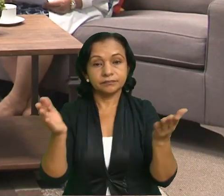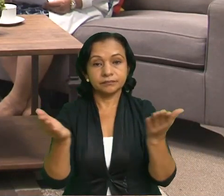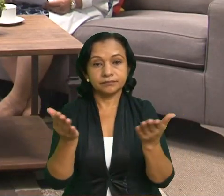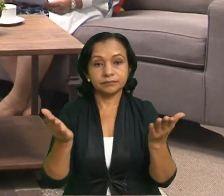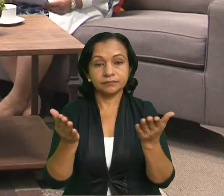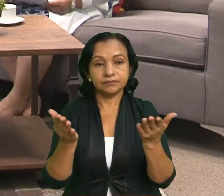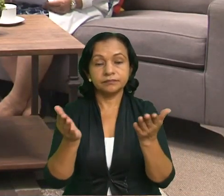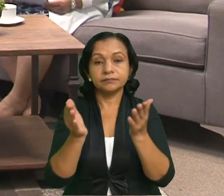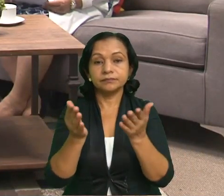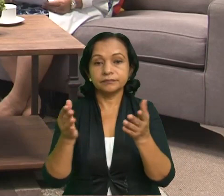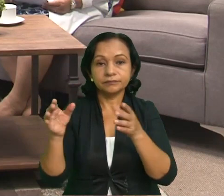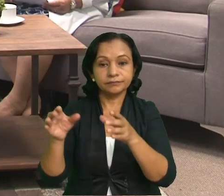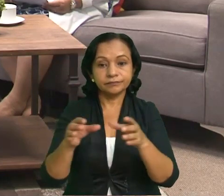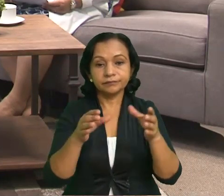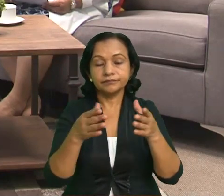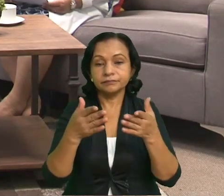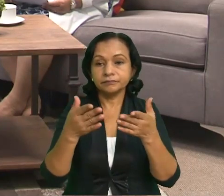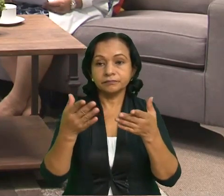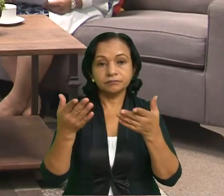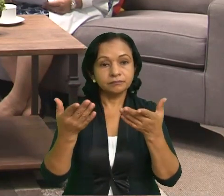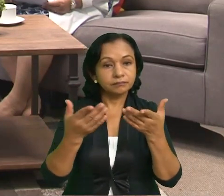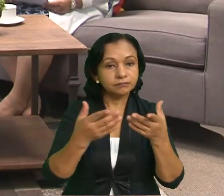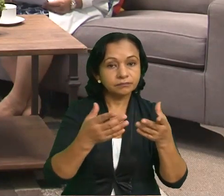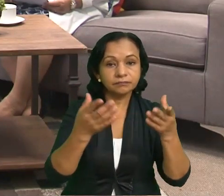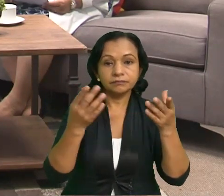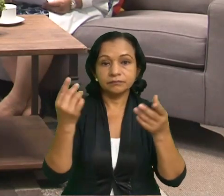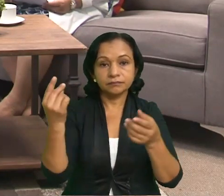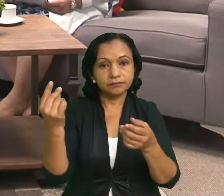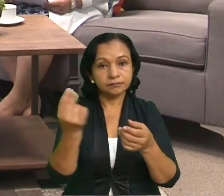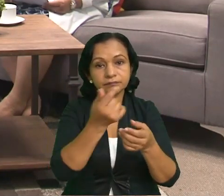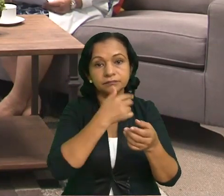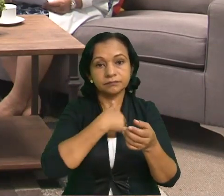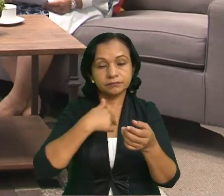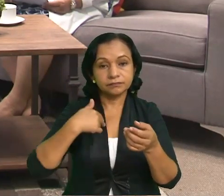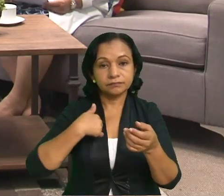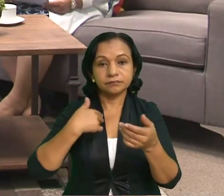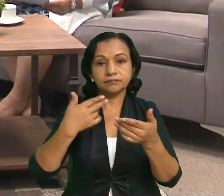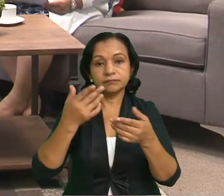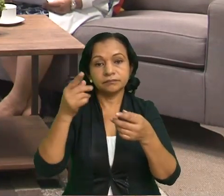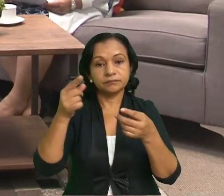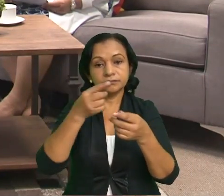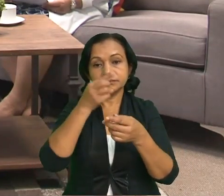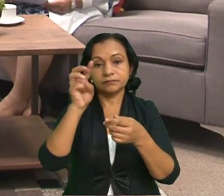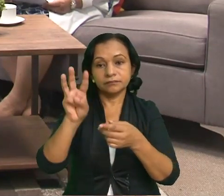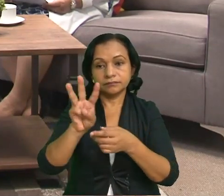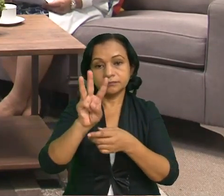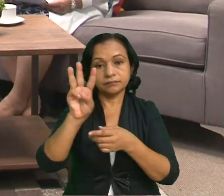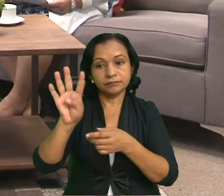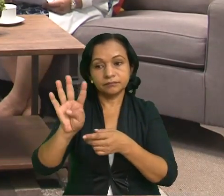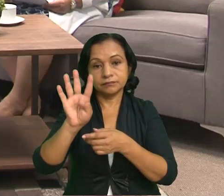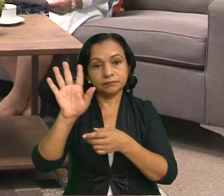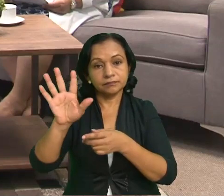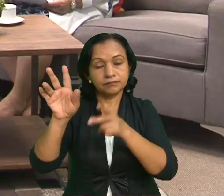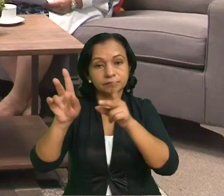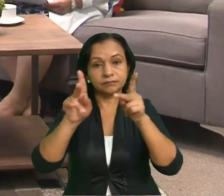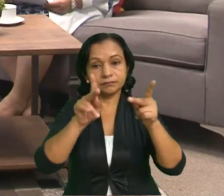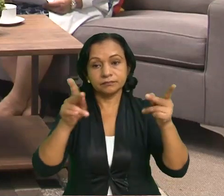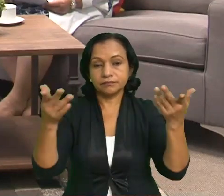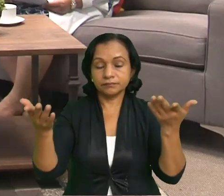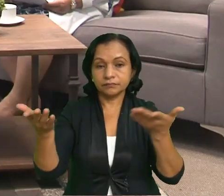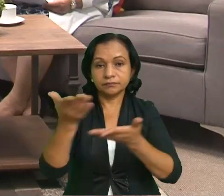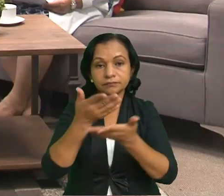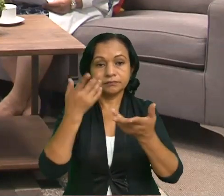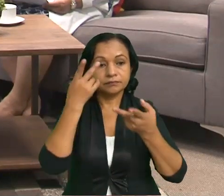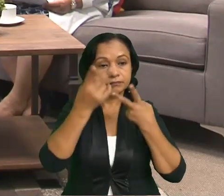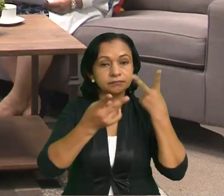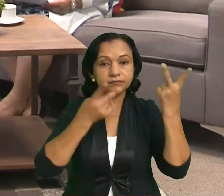bastante dinámica unos vienen en forma ligera vemos que organizan grupos de 3 4 o 5 personas y van y realizan